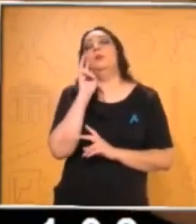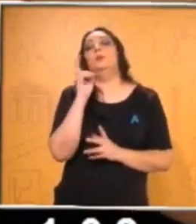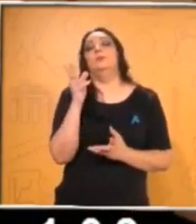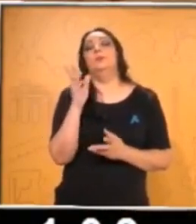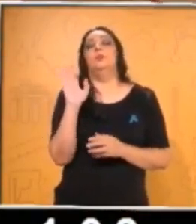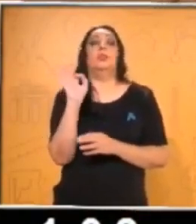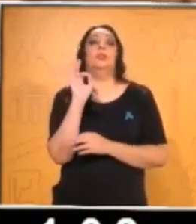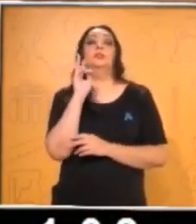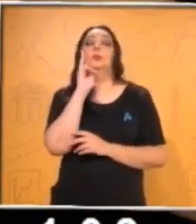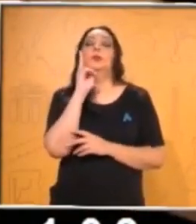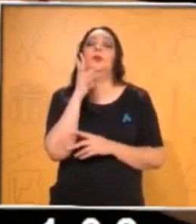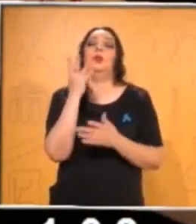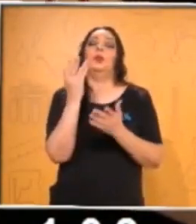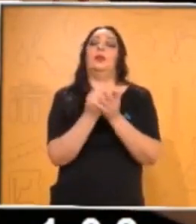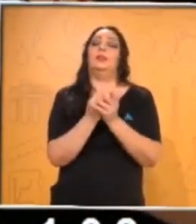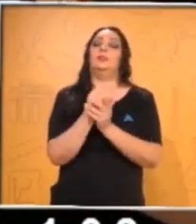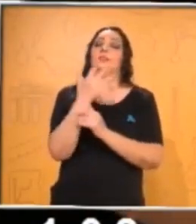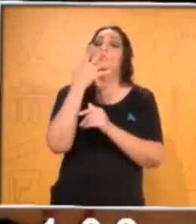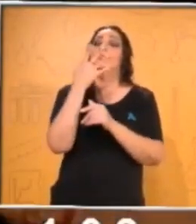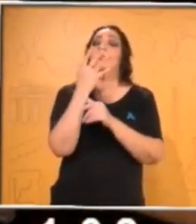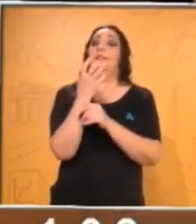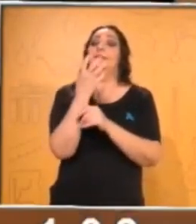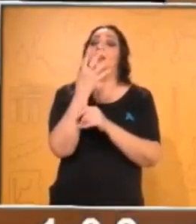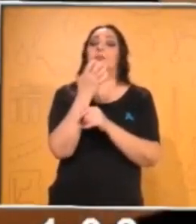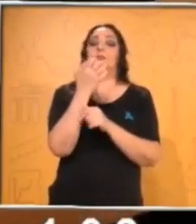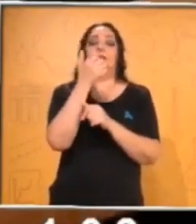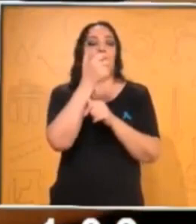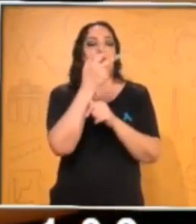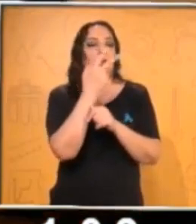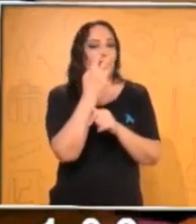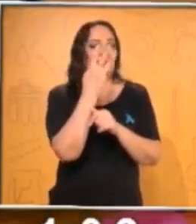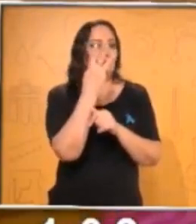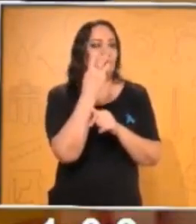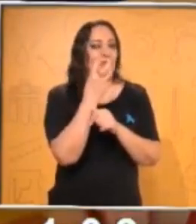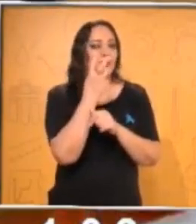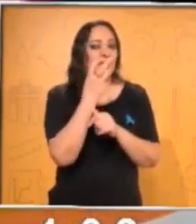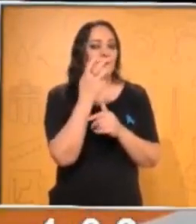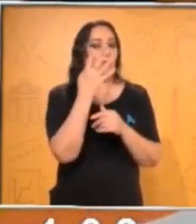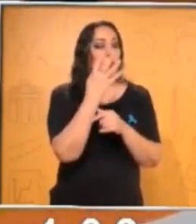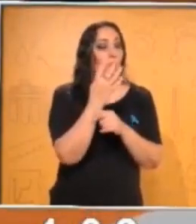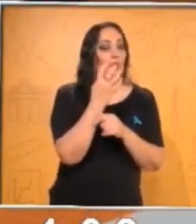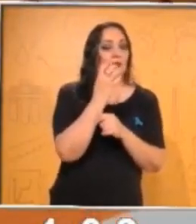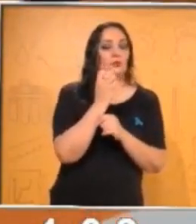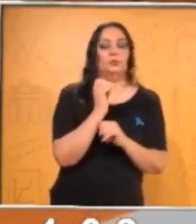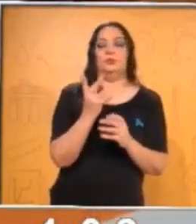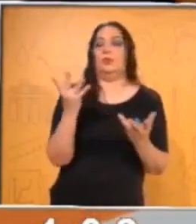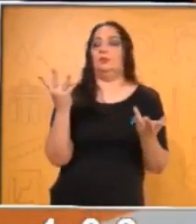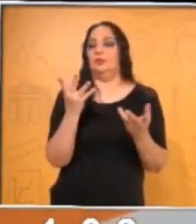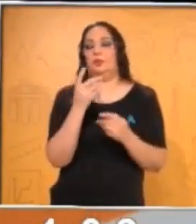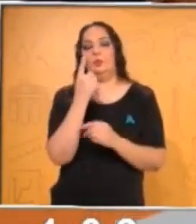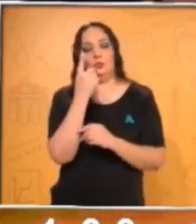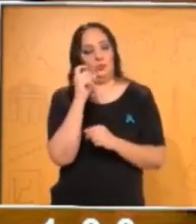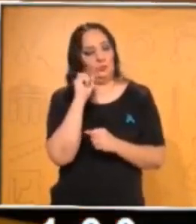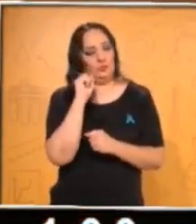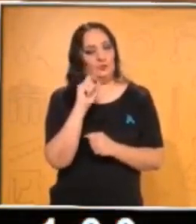cuarto, también ya realizaron un tangram con la maestra Adriana. Entonces tenemos,